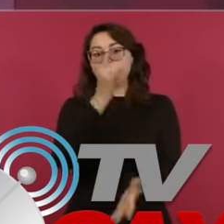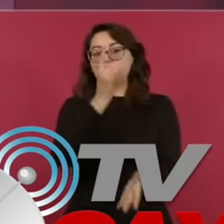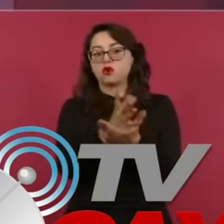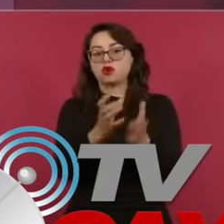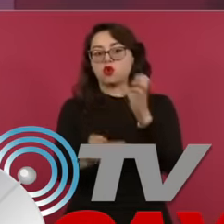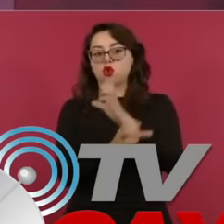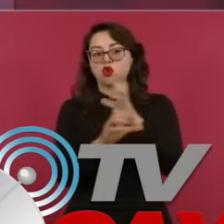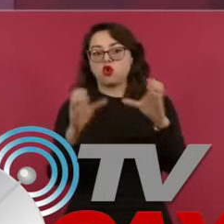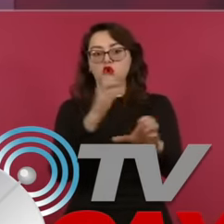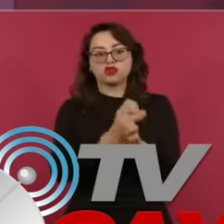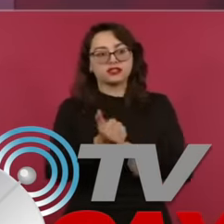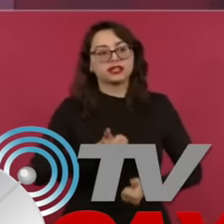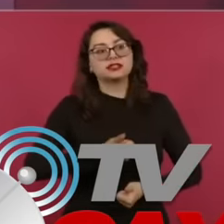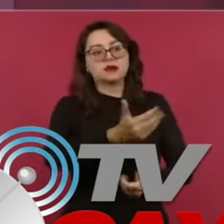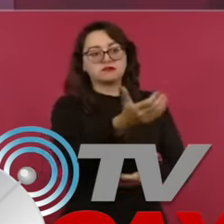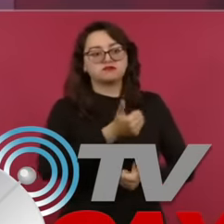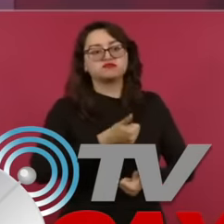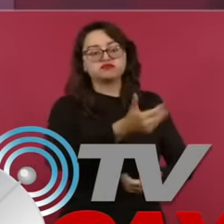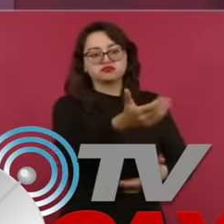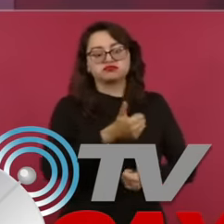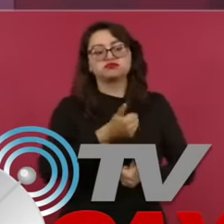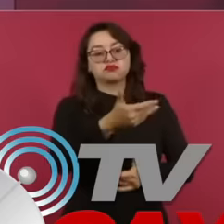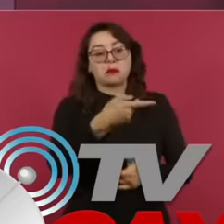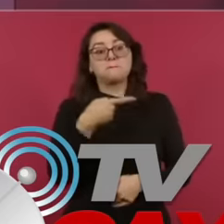cuando yo tenga completo